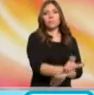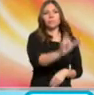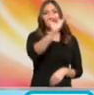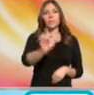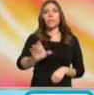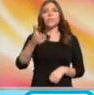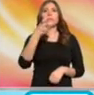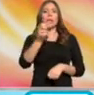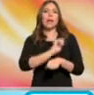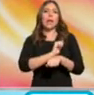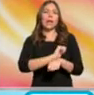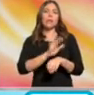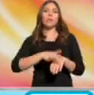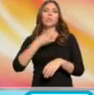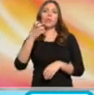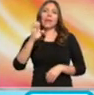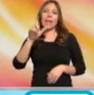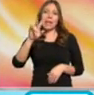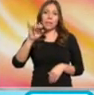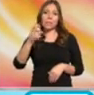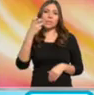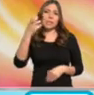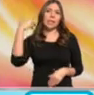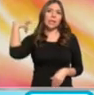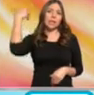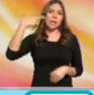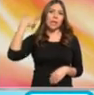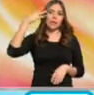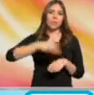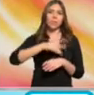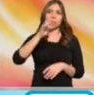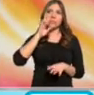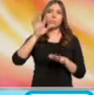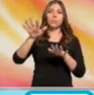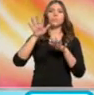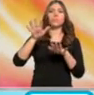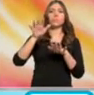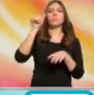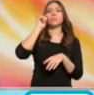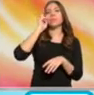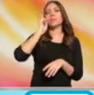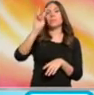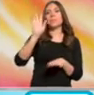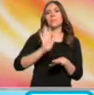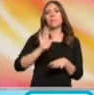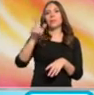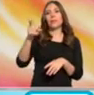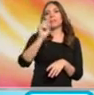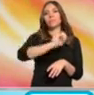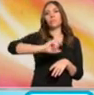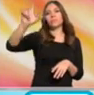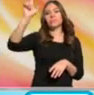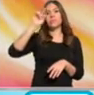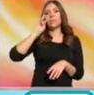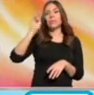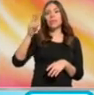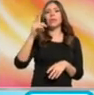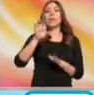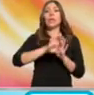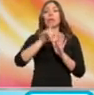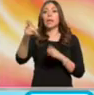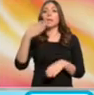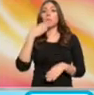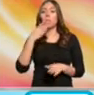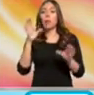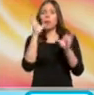son rockstar, por eso era el rey, ¿no? Lo veías y sí te apantallaba de entrada. Agrégale una buena canción, ¿no? La